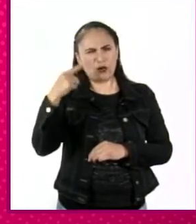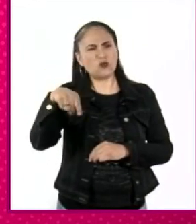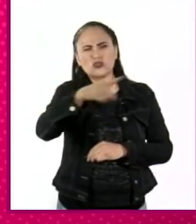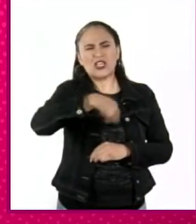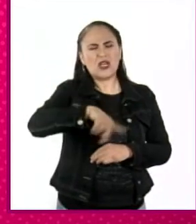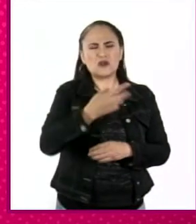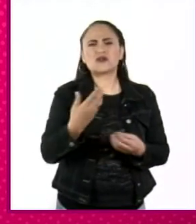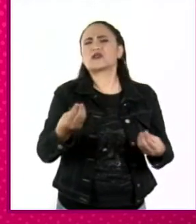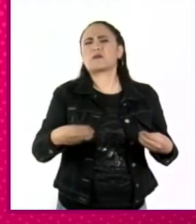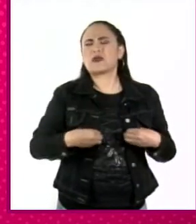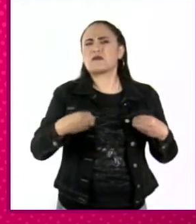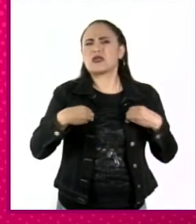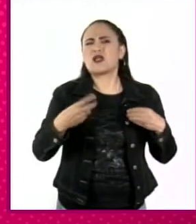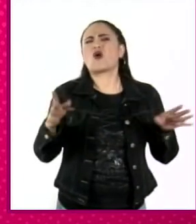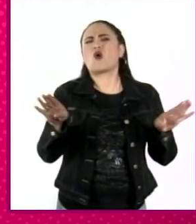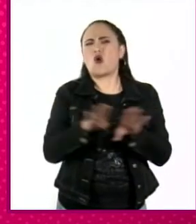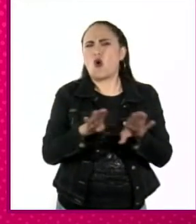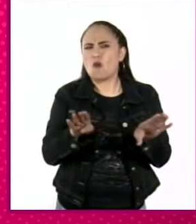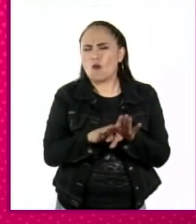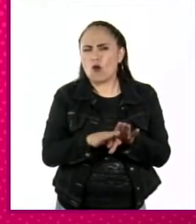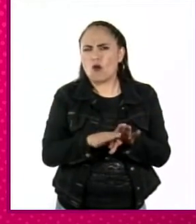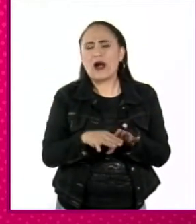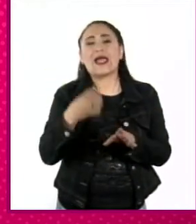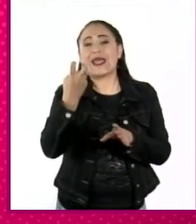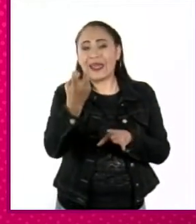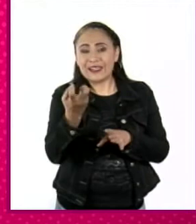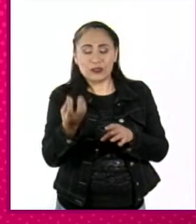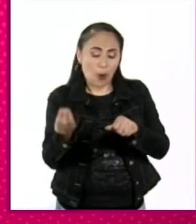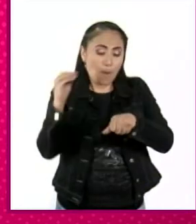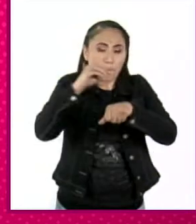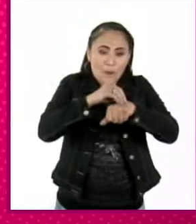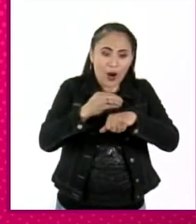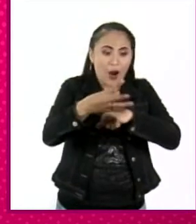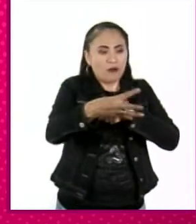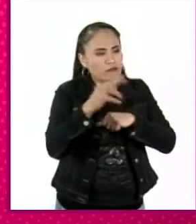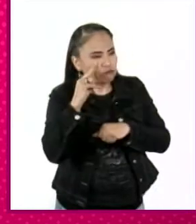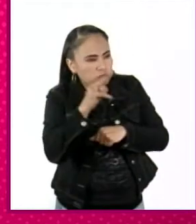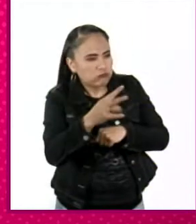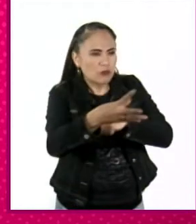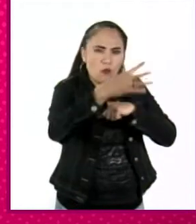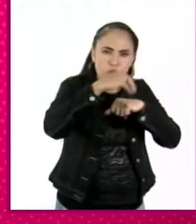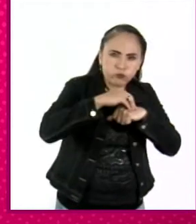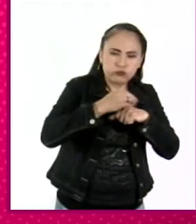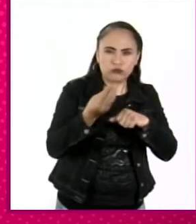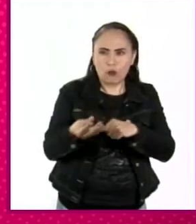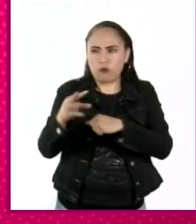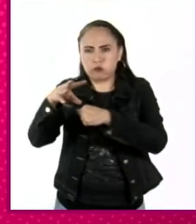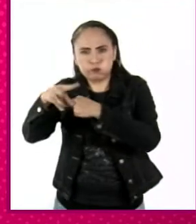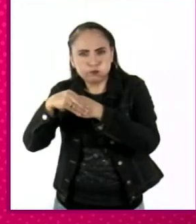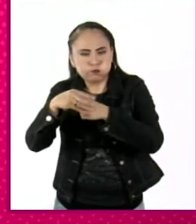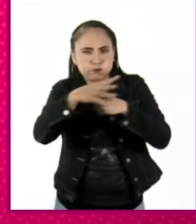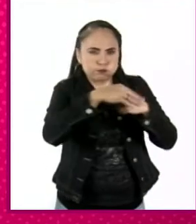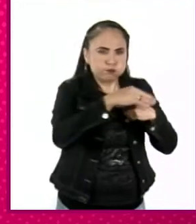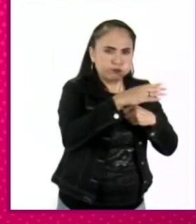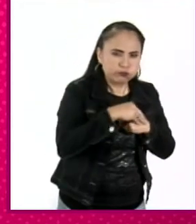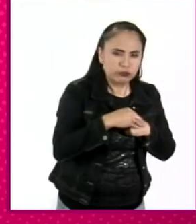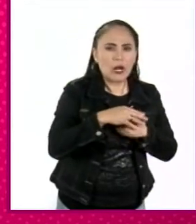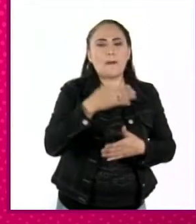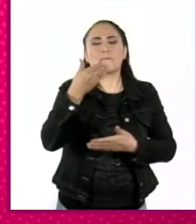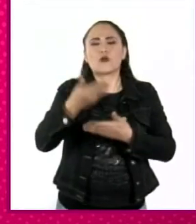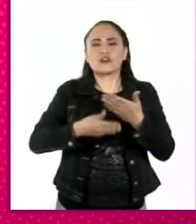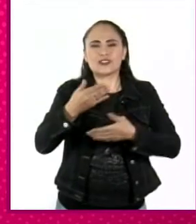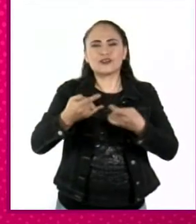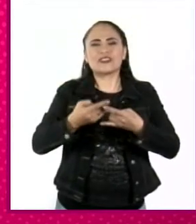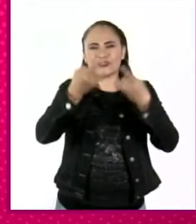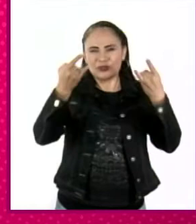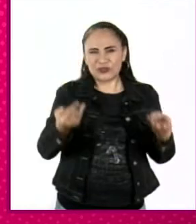Es una manera de complementar y de ver en toda su dimensión el impacto de un proceso histórico.